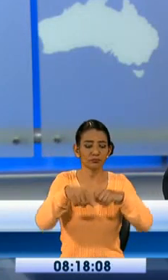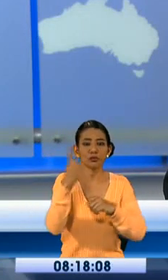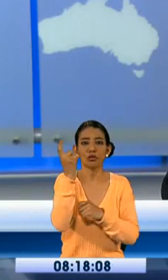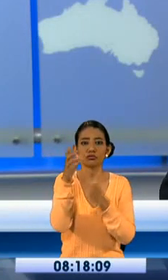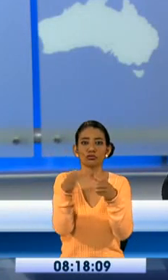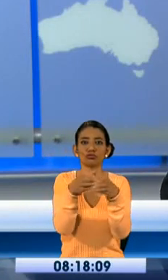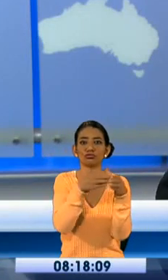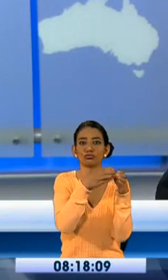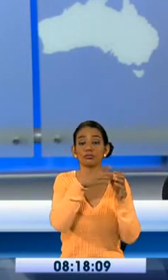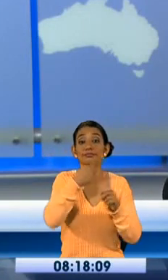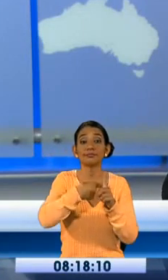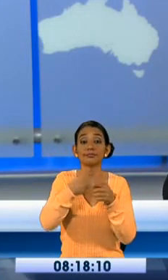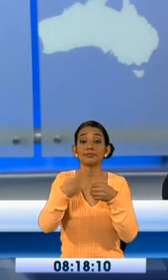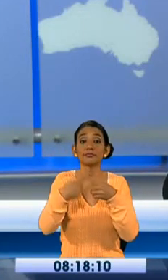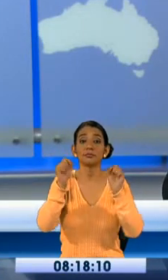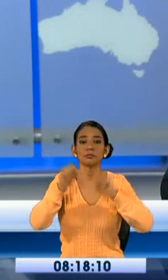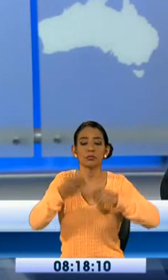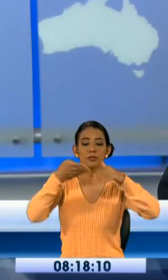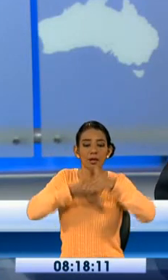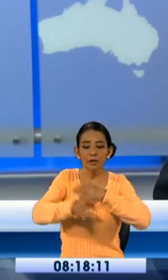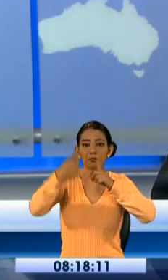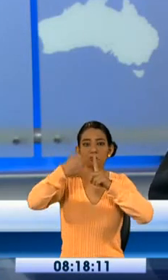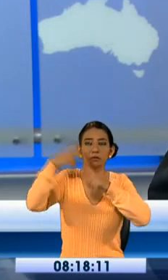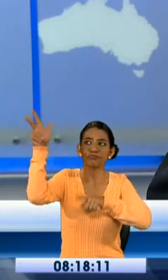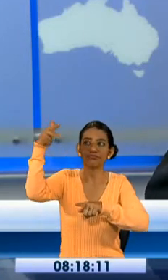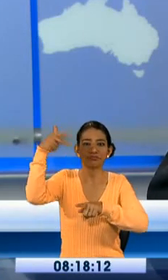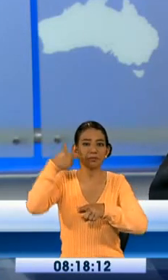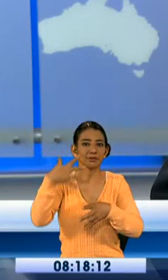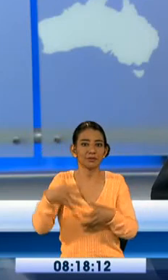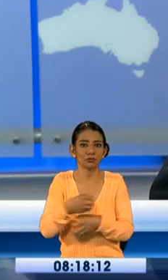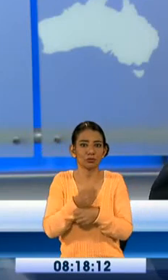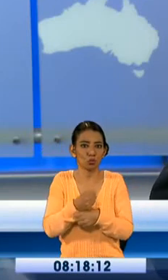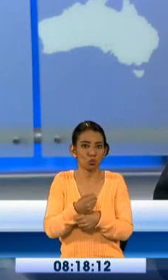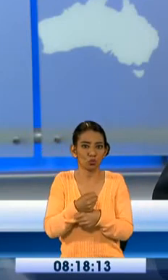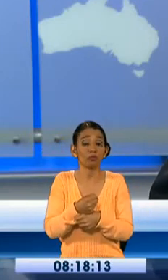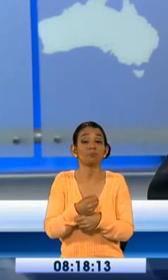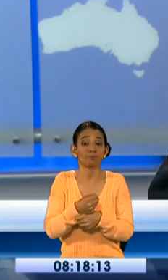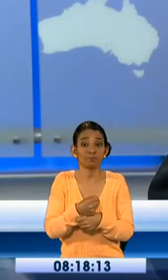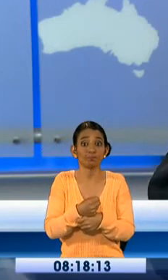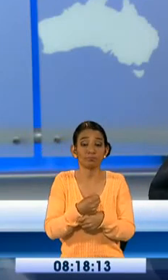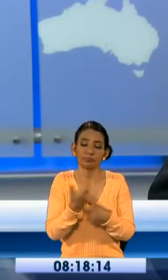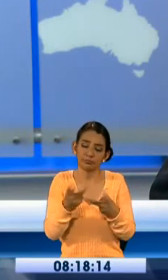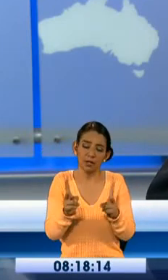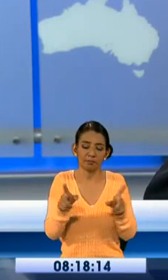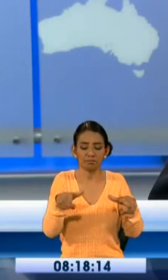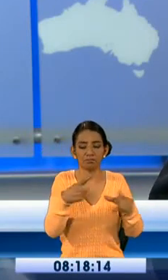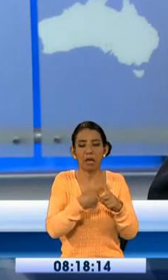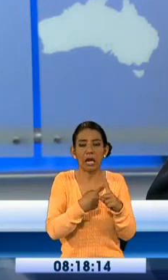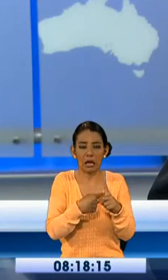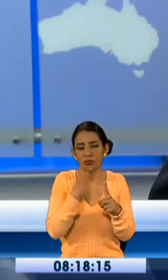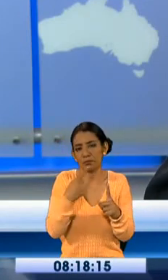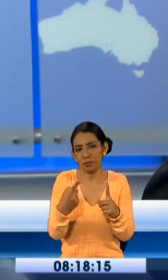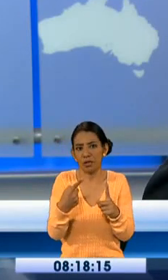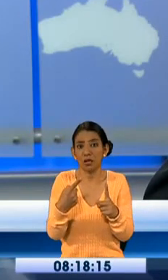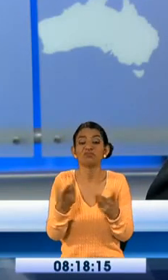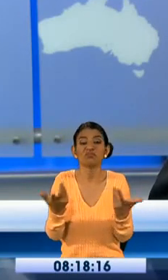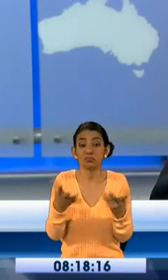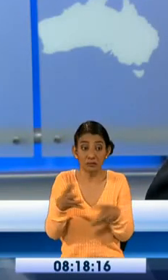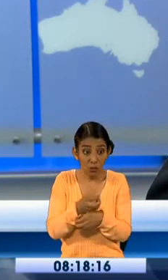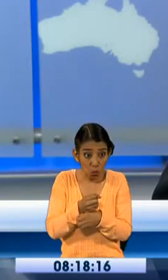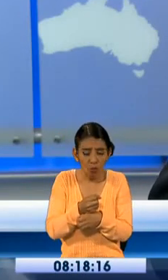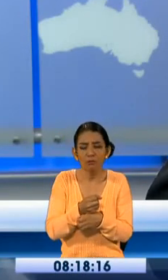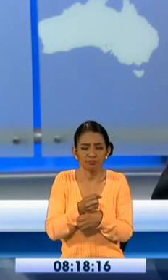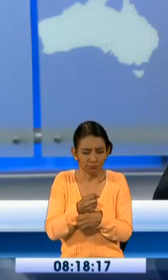Quito para la colocación de cámaras de seguridad. Esto en los centros de acopio, claro, con el fin de reducir la famosa inseguridad